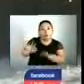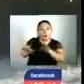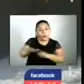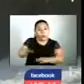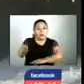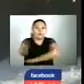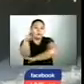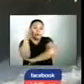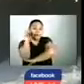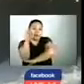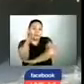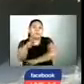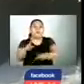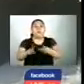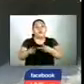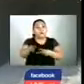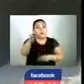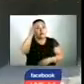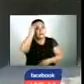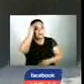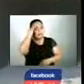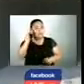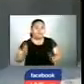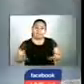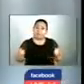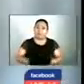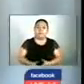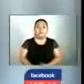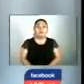el Puerto de la Libertad. Conozca la situación.